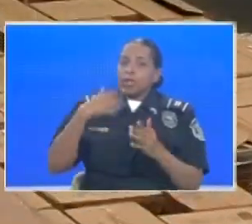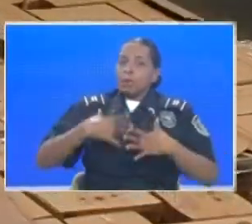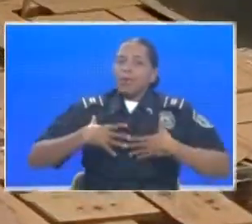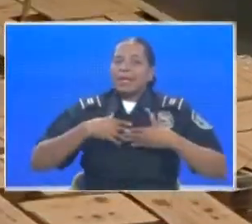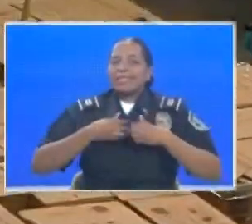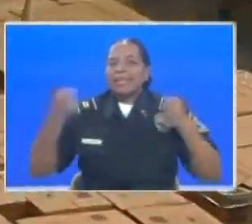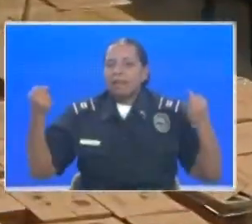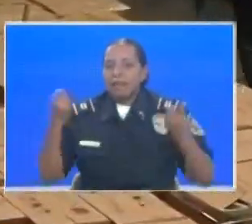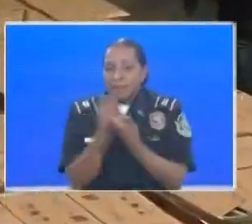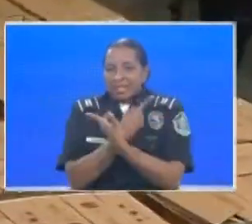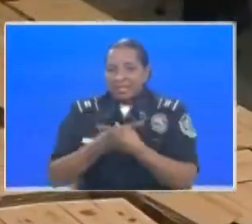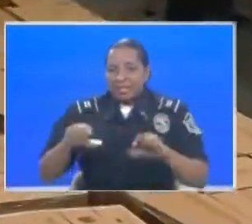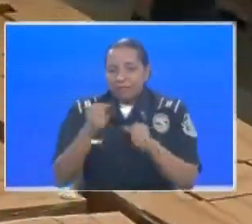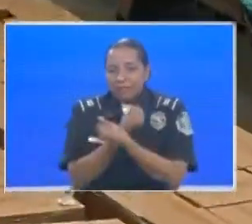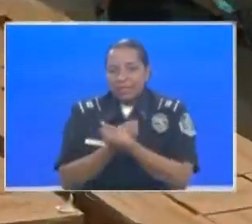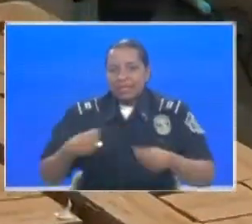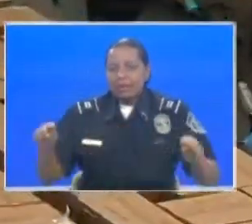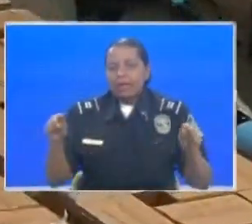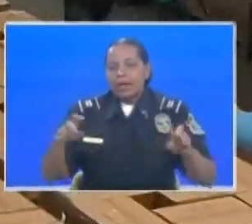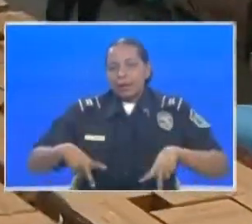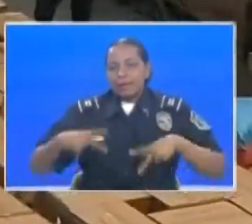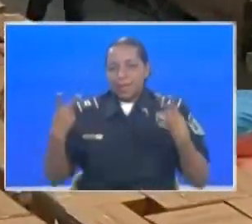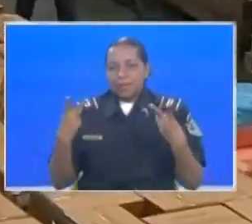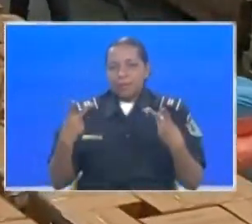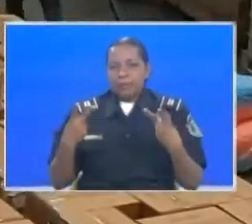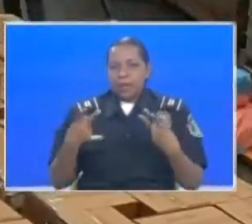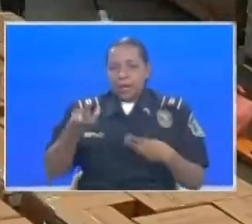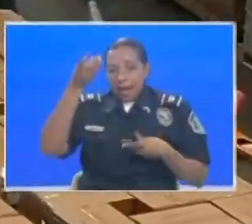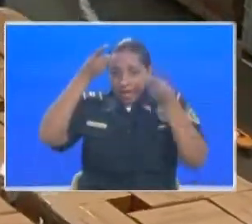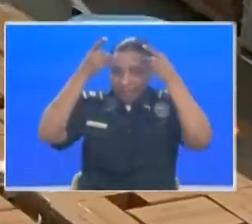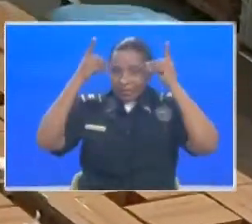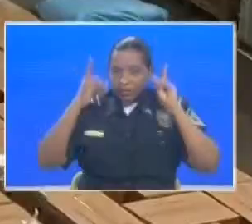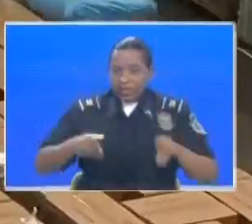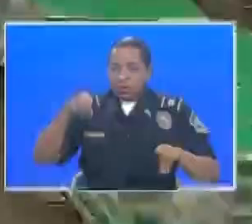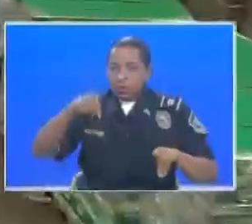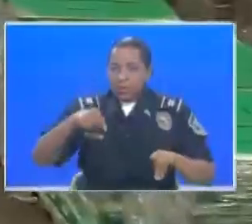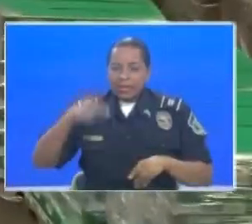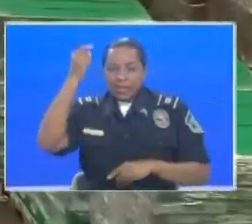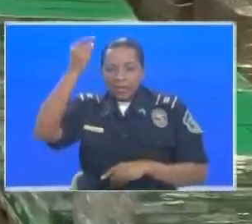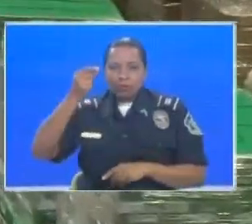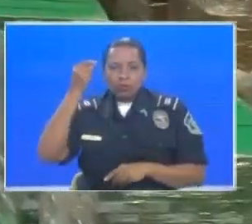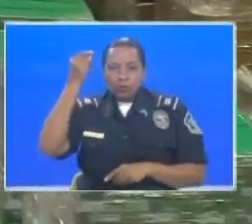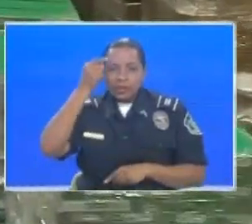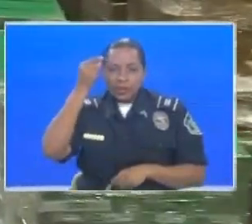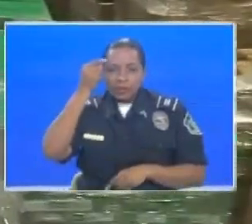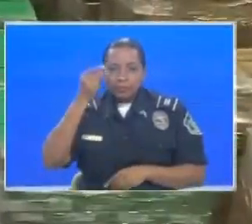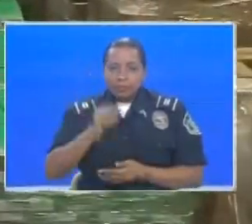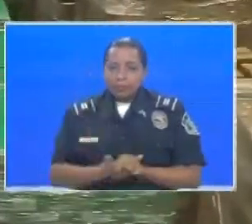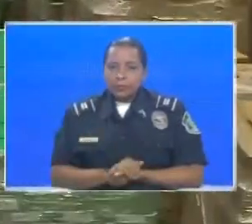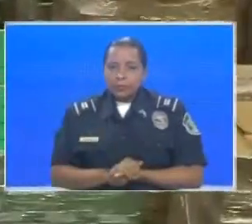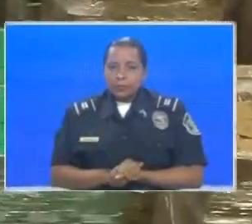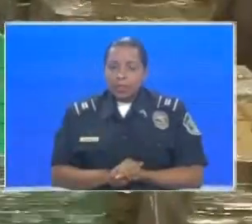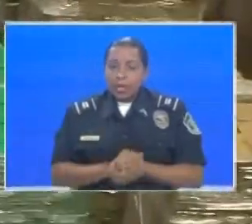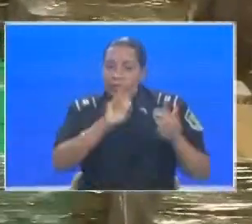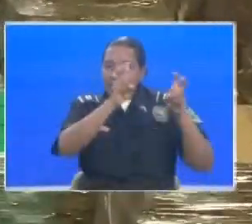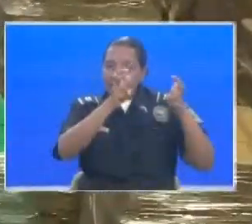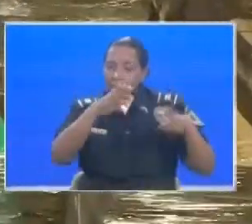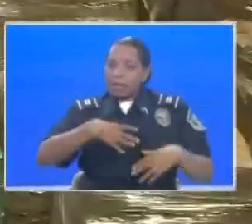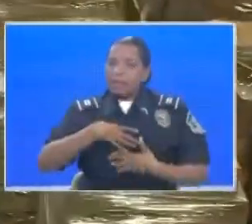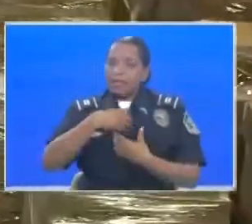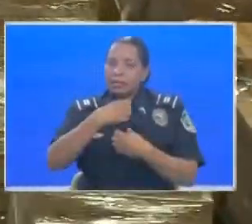vida y sobrevivir. Las decisiones que se toman en gobierno en el tema de